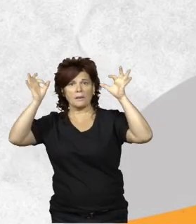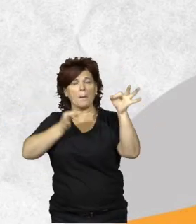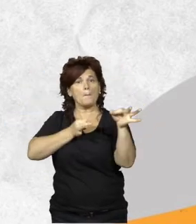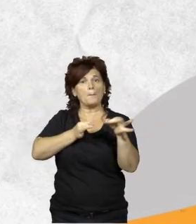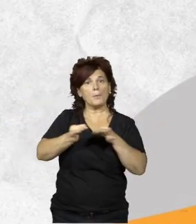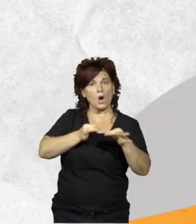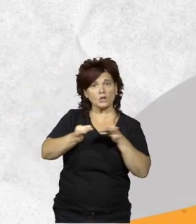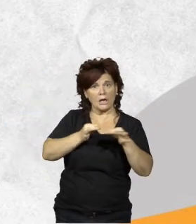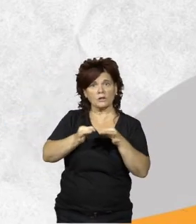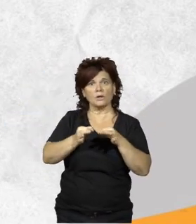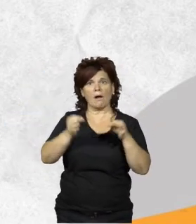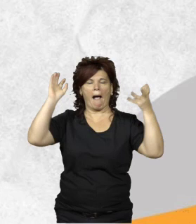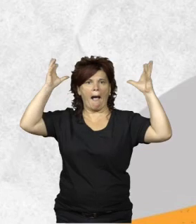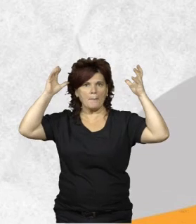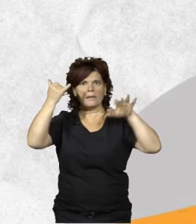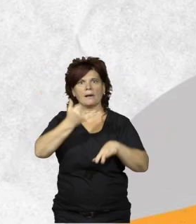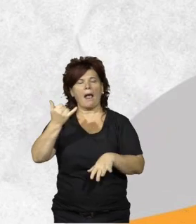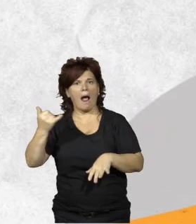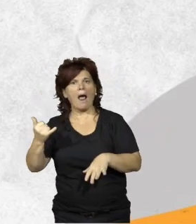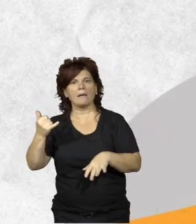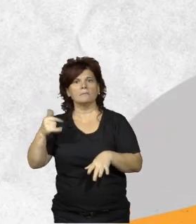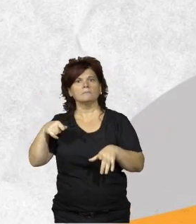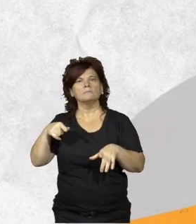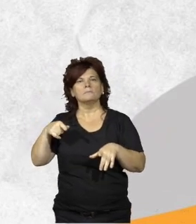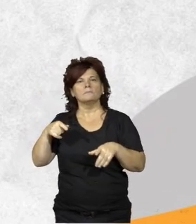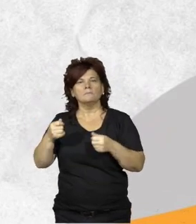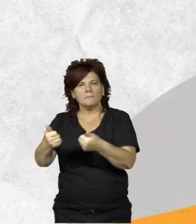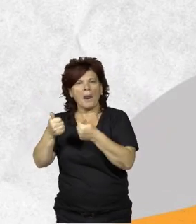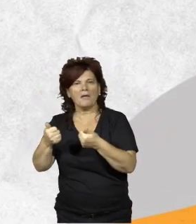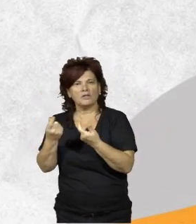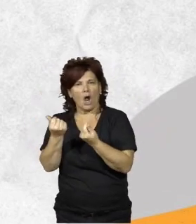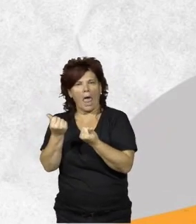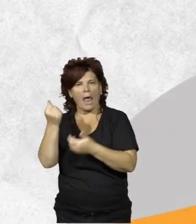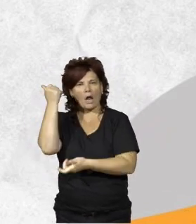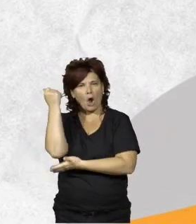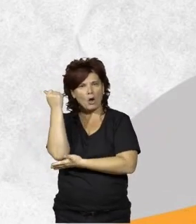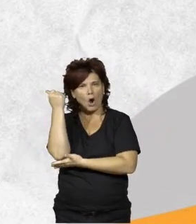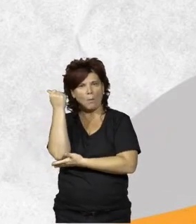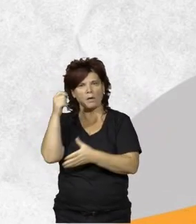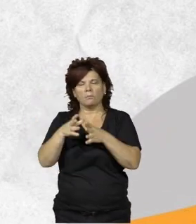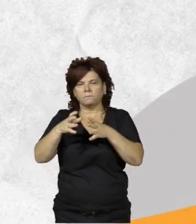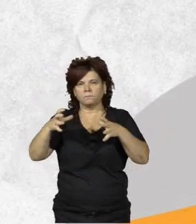emprendedores ambientales, en el cual, bueno, se busca un crecimiento económico con pautas de cuidado y preservación del ambiente.